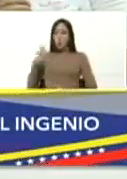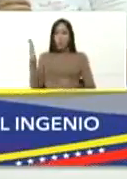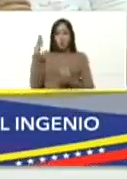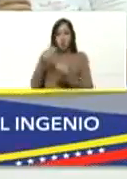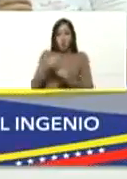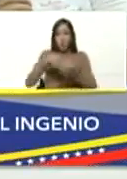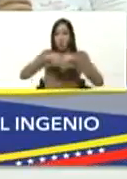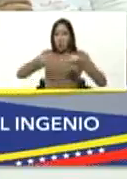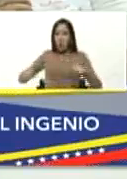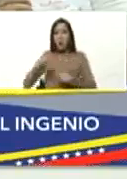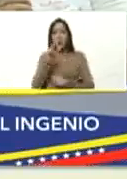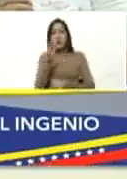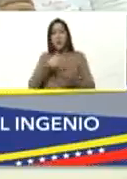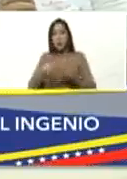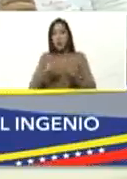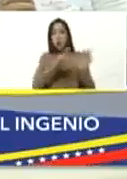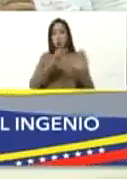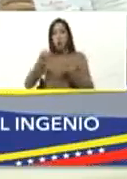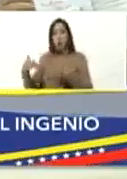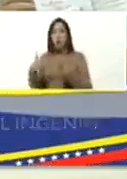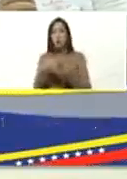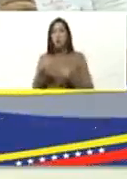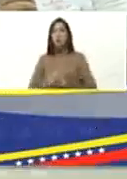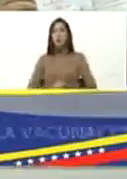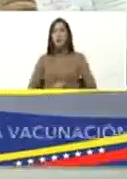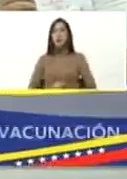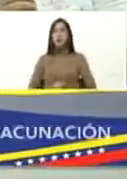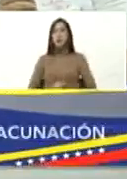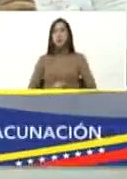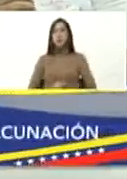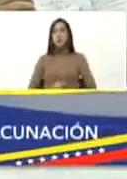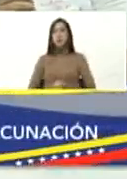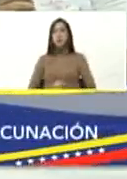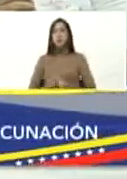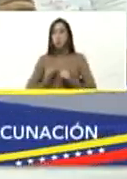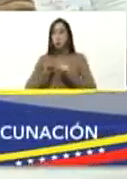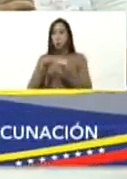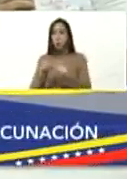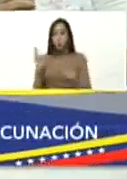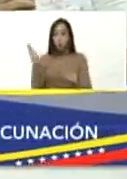hito 3.800.000. Y vamos rumbo al hito